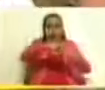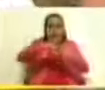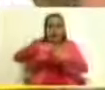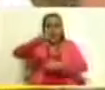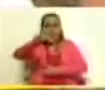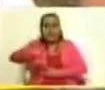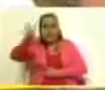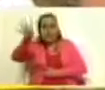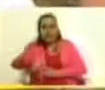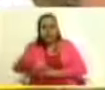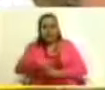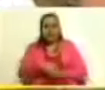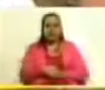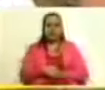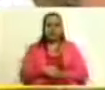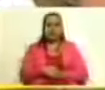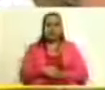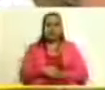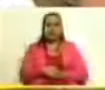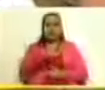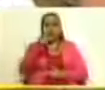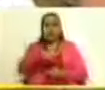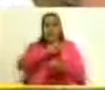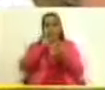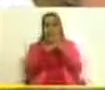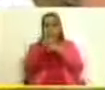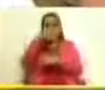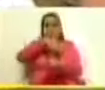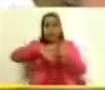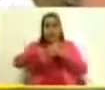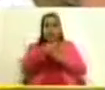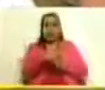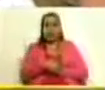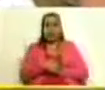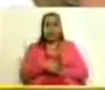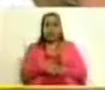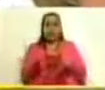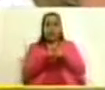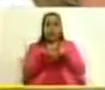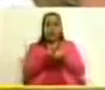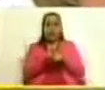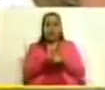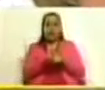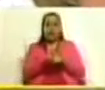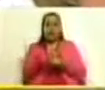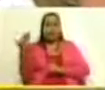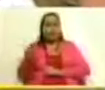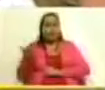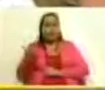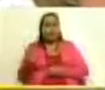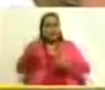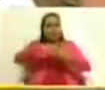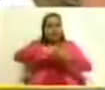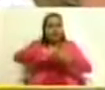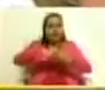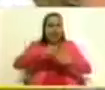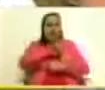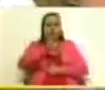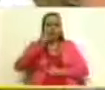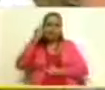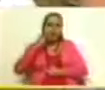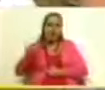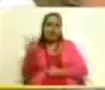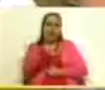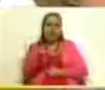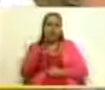Esequibo Occidental y su biodiversidad como parte integrante de la República Bolivariana de Venezuela, a fin